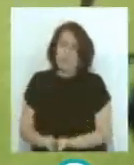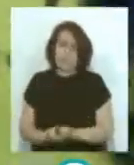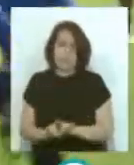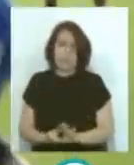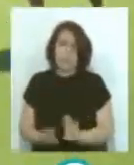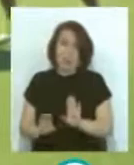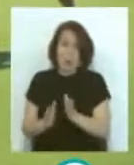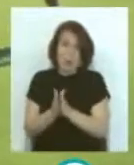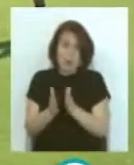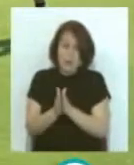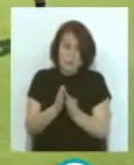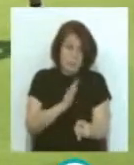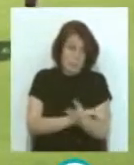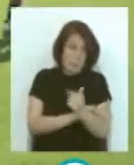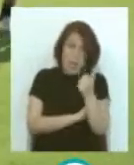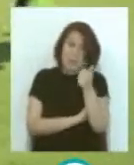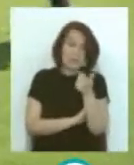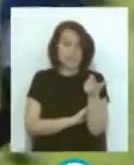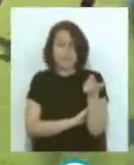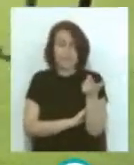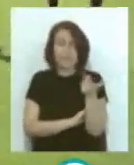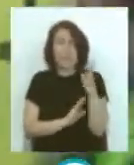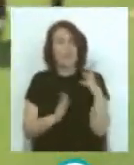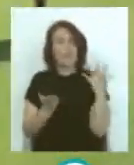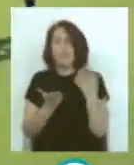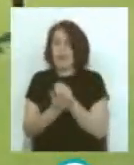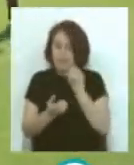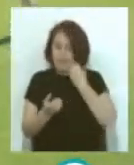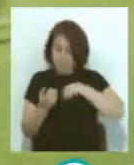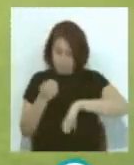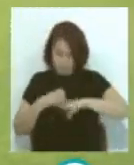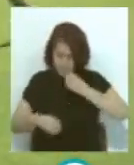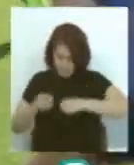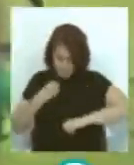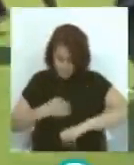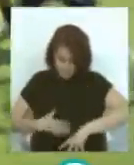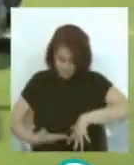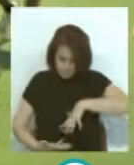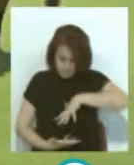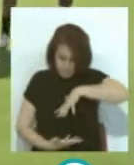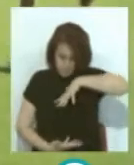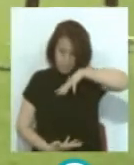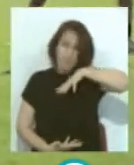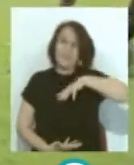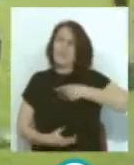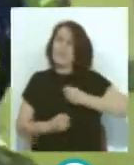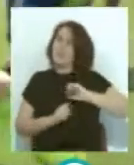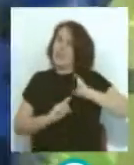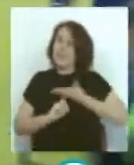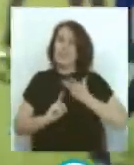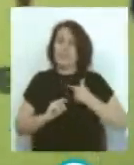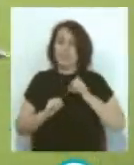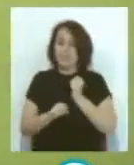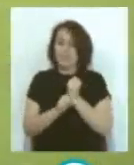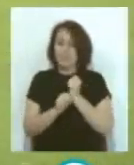crear más compañerismo, porque pueda desarrollar, pero todo influye en un equipo donde se estaba trabajando muy bien,